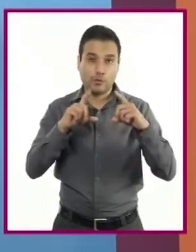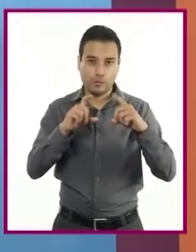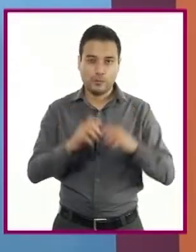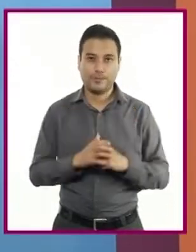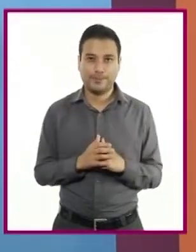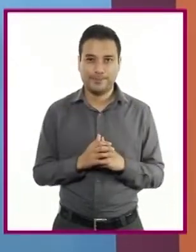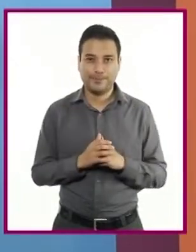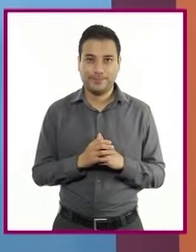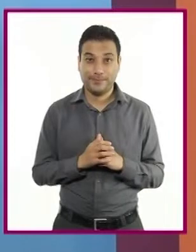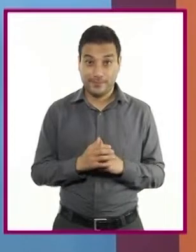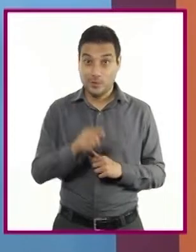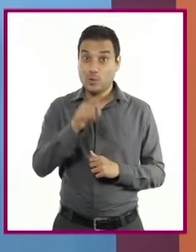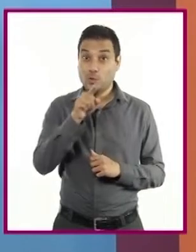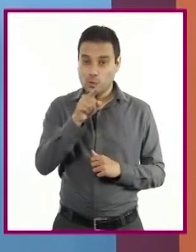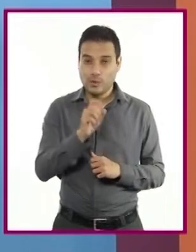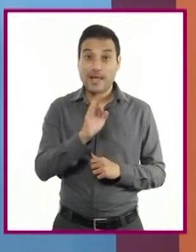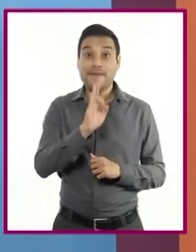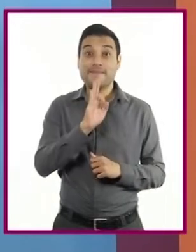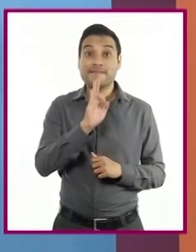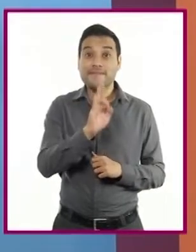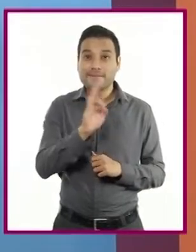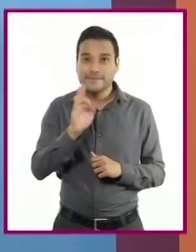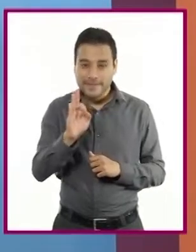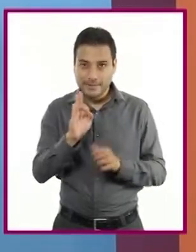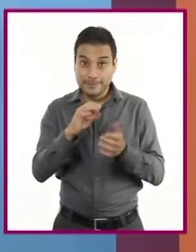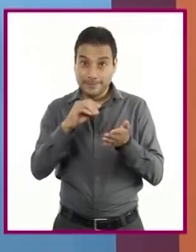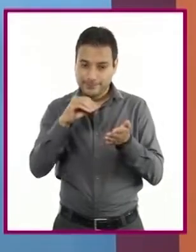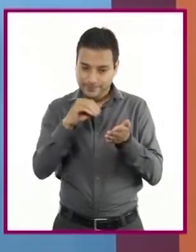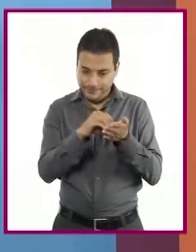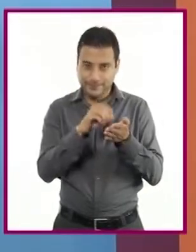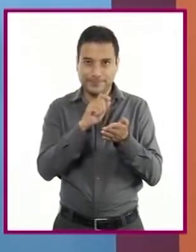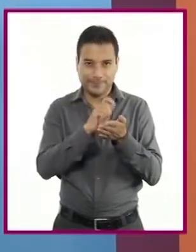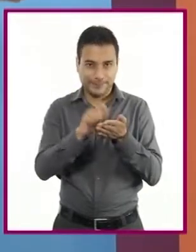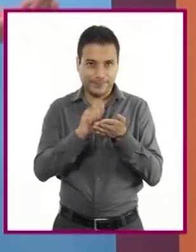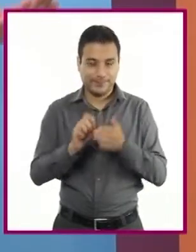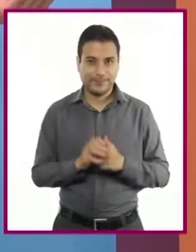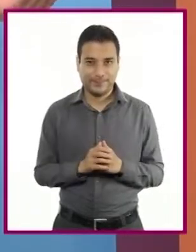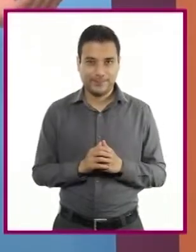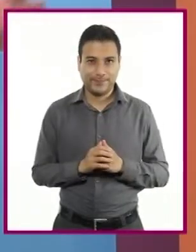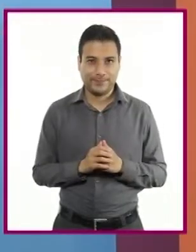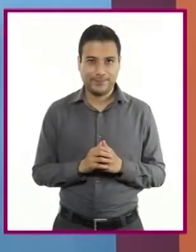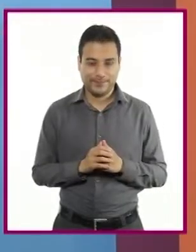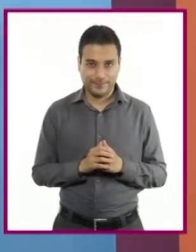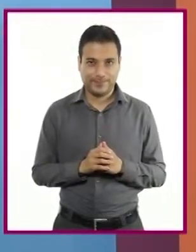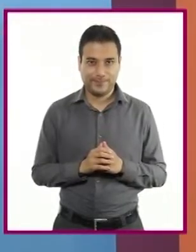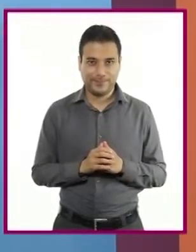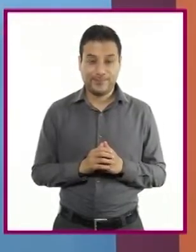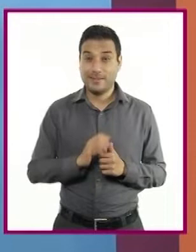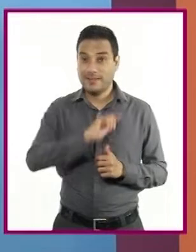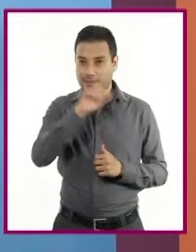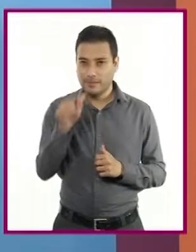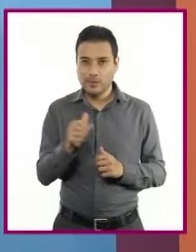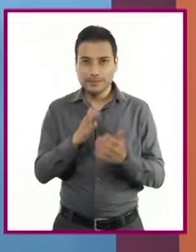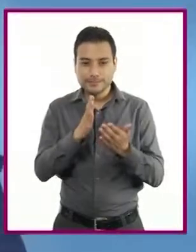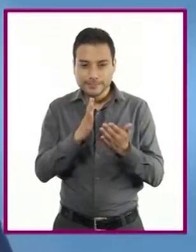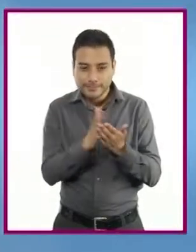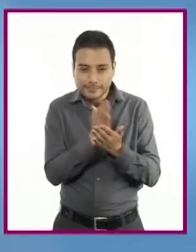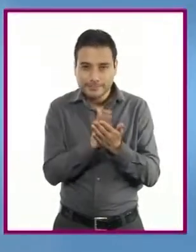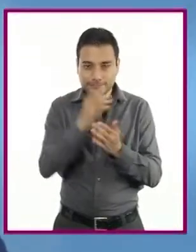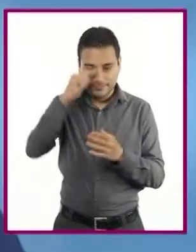No olviden anotar la fecha en la parte superior de la hoja de su cuaderno para que puedan localizar sus notas